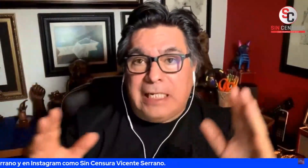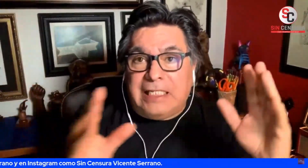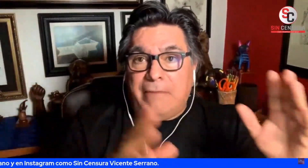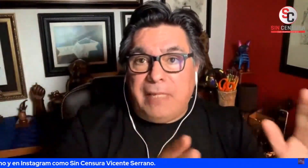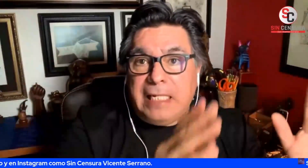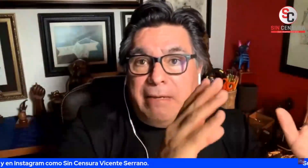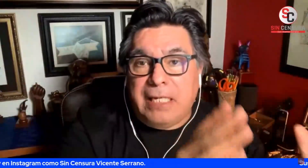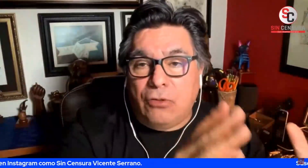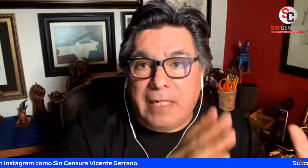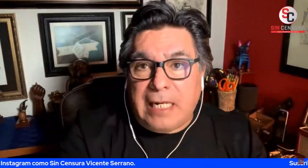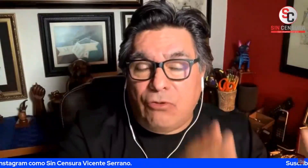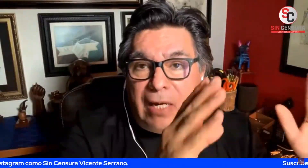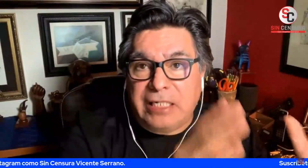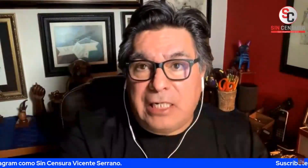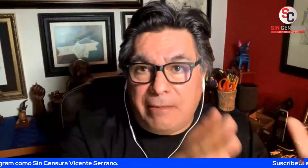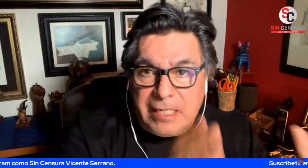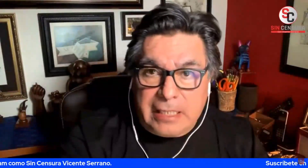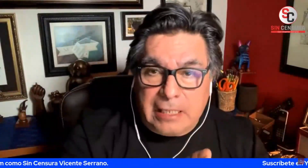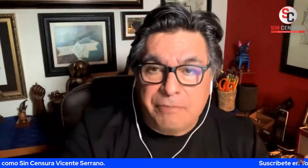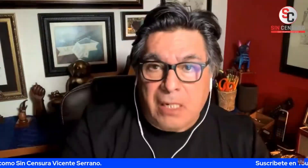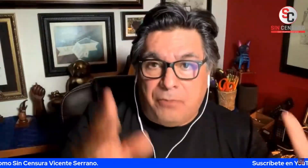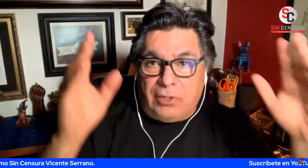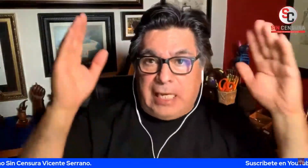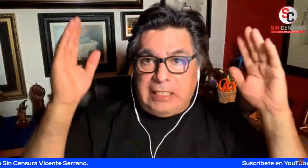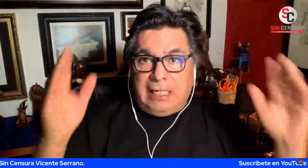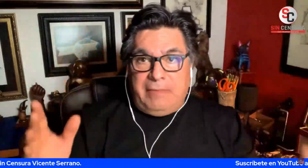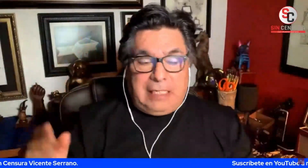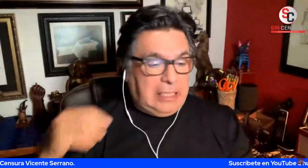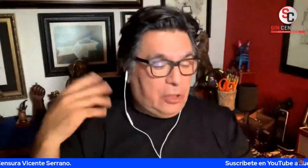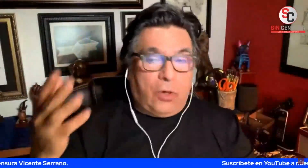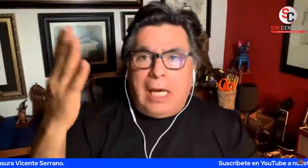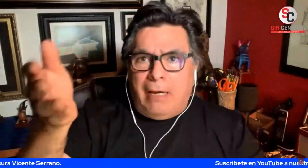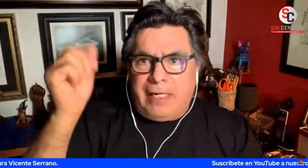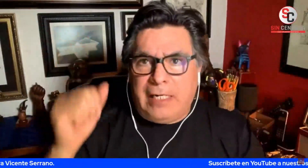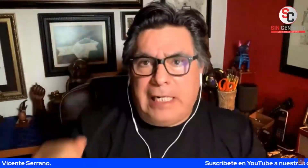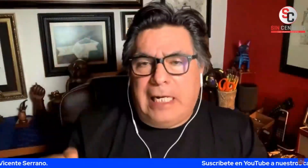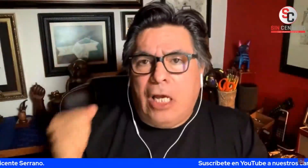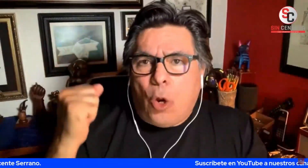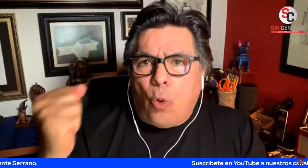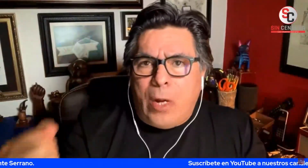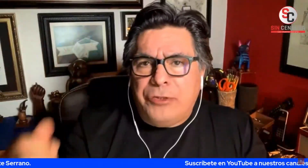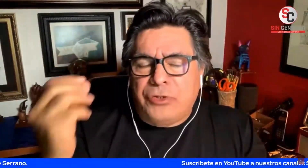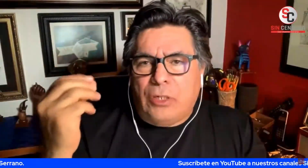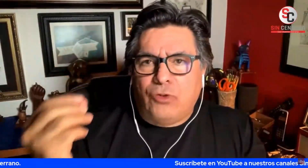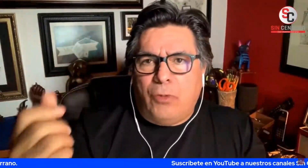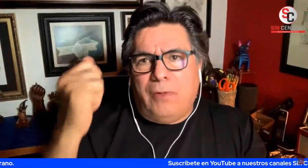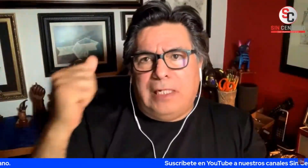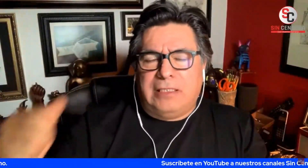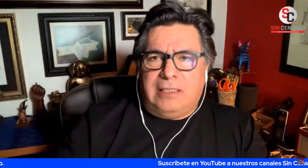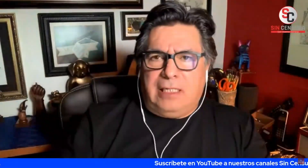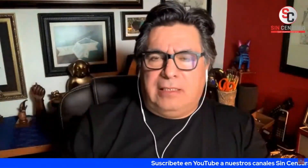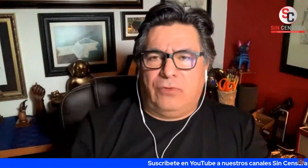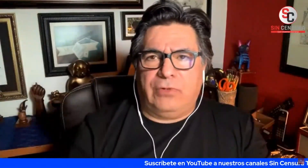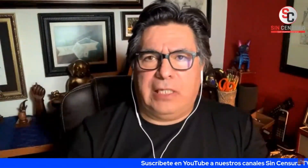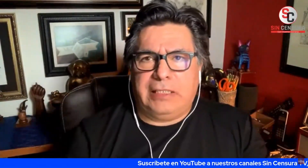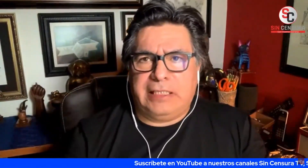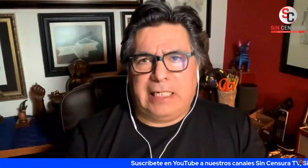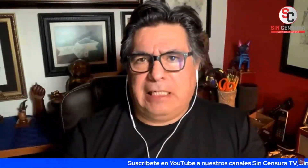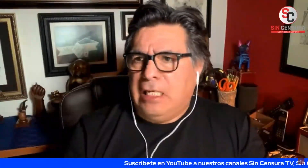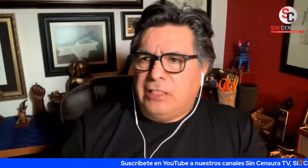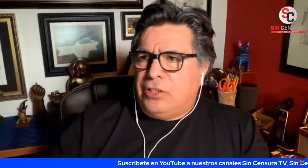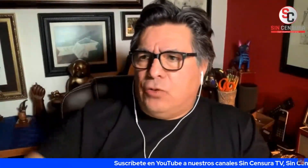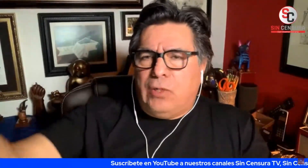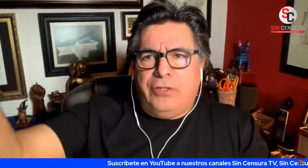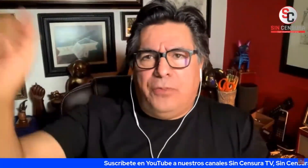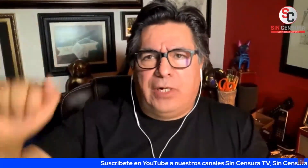dijo que también había doblegado a Angela Merkel, porque Angela Merkel llegó: a ver, Angela, ¿cuántos automóviles de estadounidenses